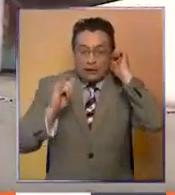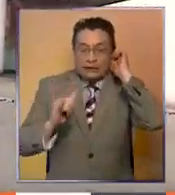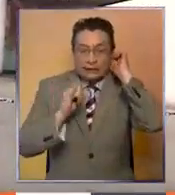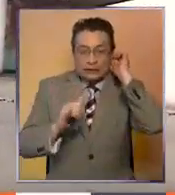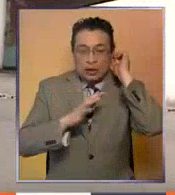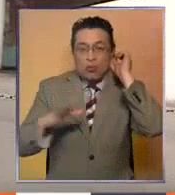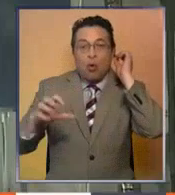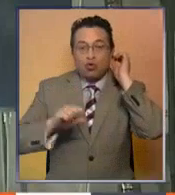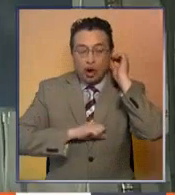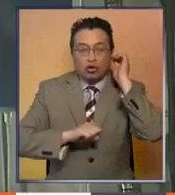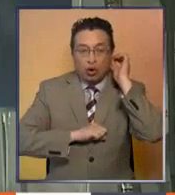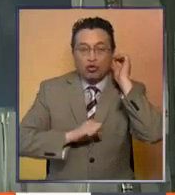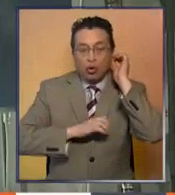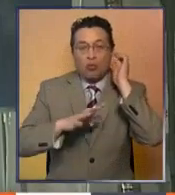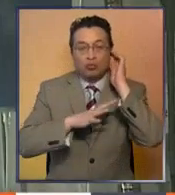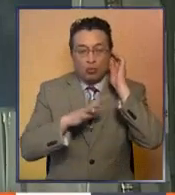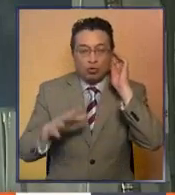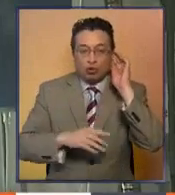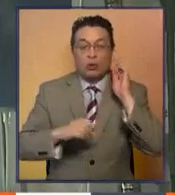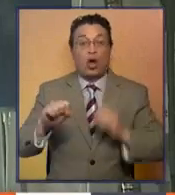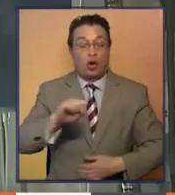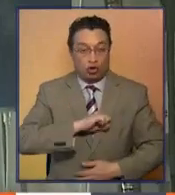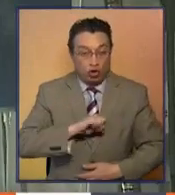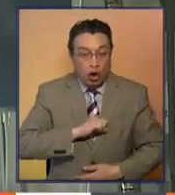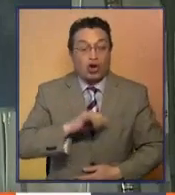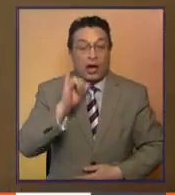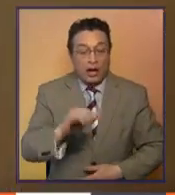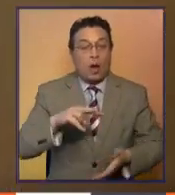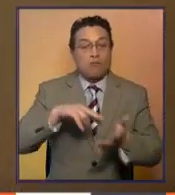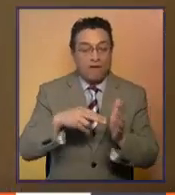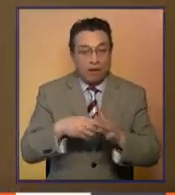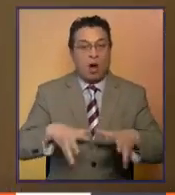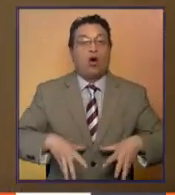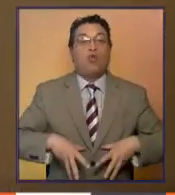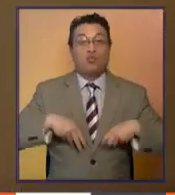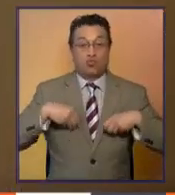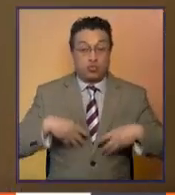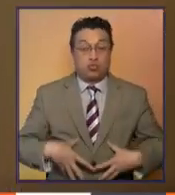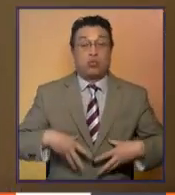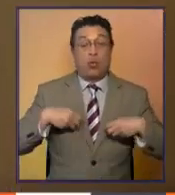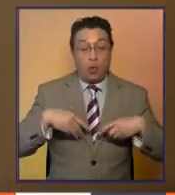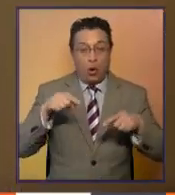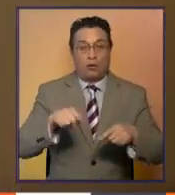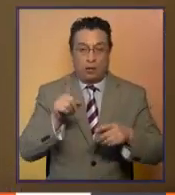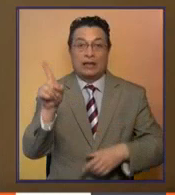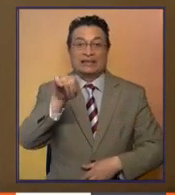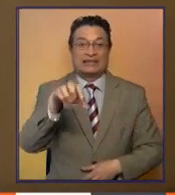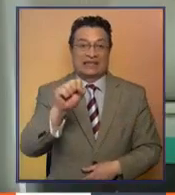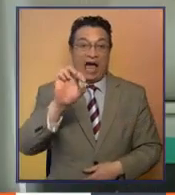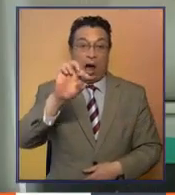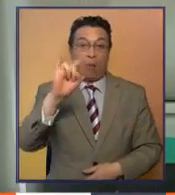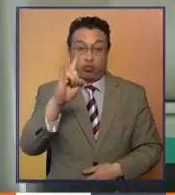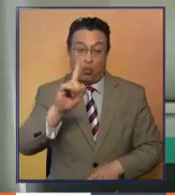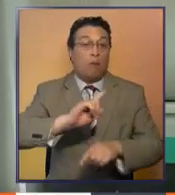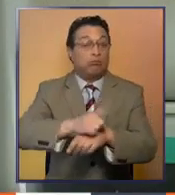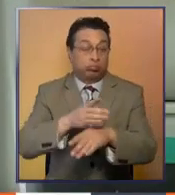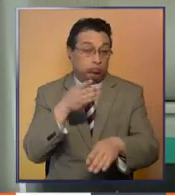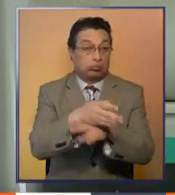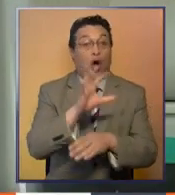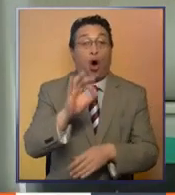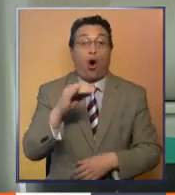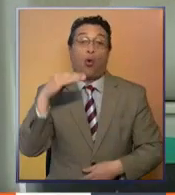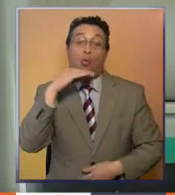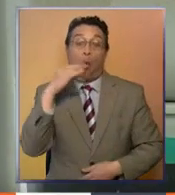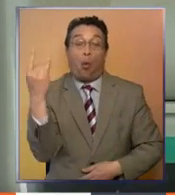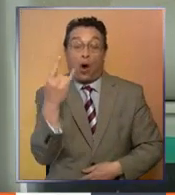queda muy trancado. Tos y dificultades respiratorias son los síntomas para acudir al SAPU de la salud primaria o a la urgencia del